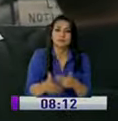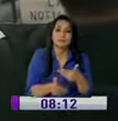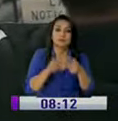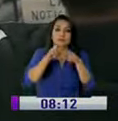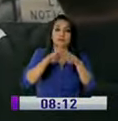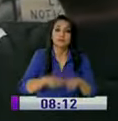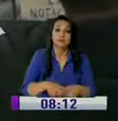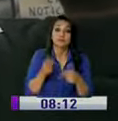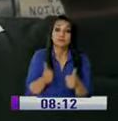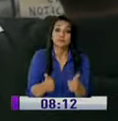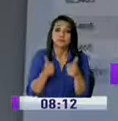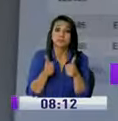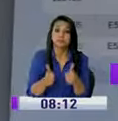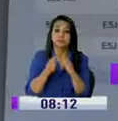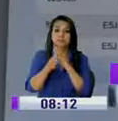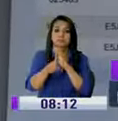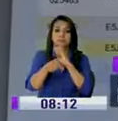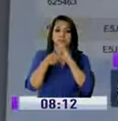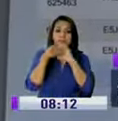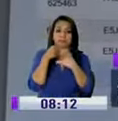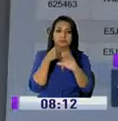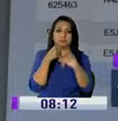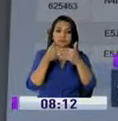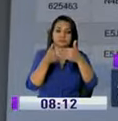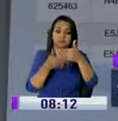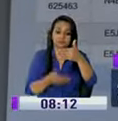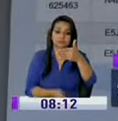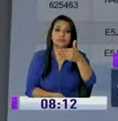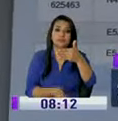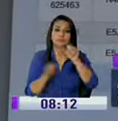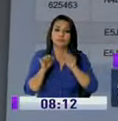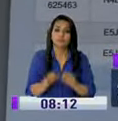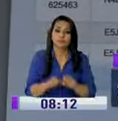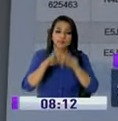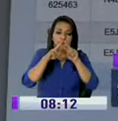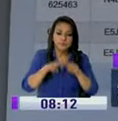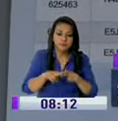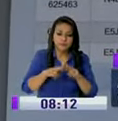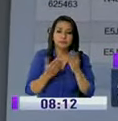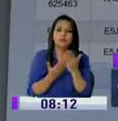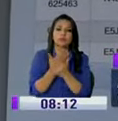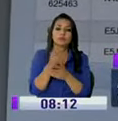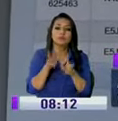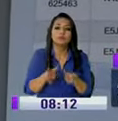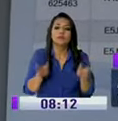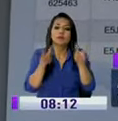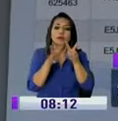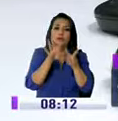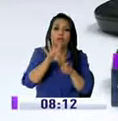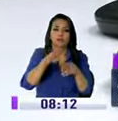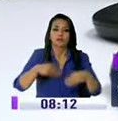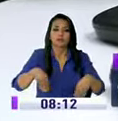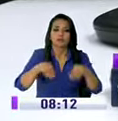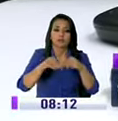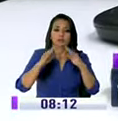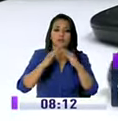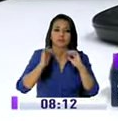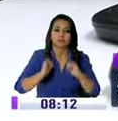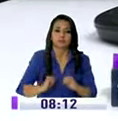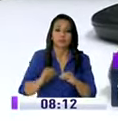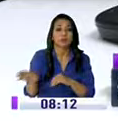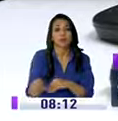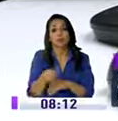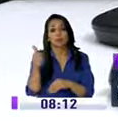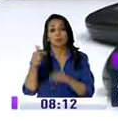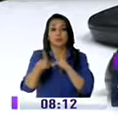fue exitoso, en su correo electrónico recibirá el documento en el que podrá revisar los nuevos valores de los avalúos de sus predios. Luego, en otro mail,